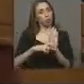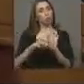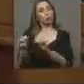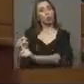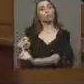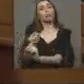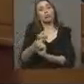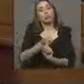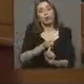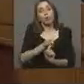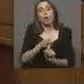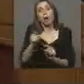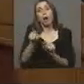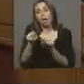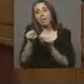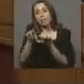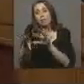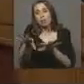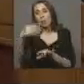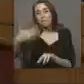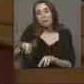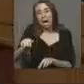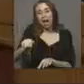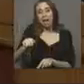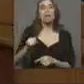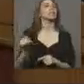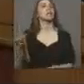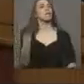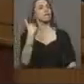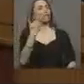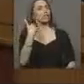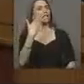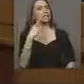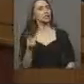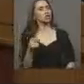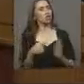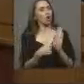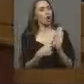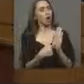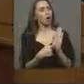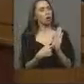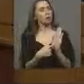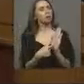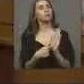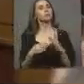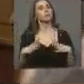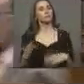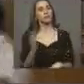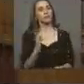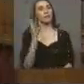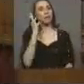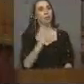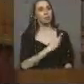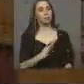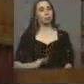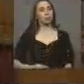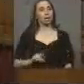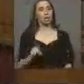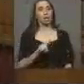una anomalía que termina siendo una frescura. Y yo felicito a la diputada Sepúlveda por